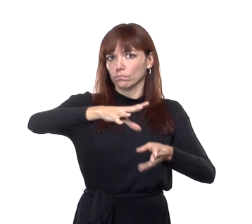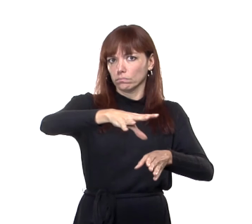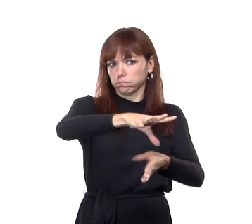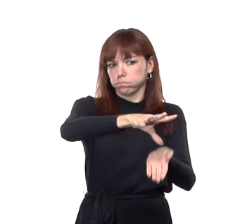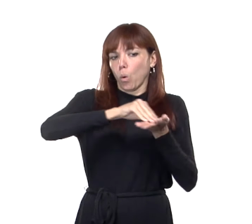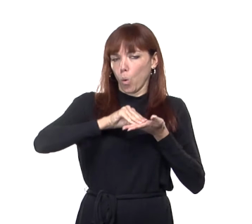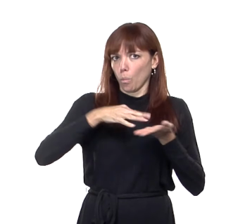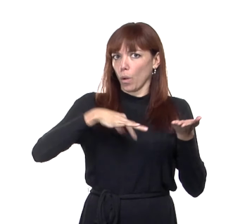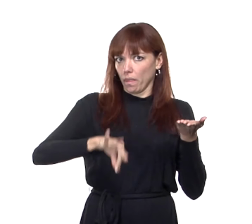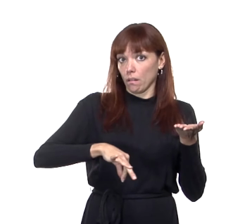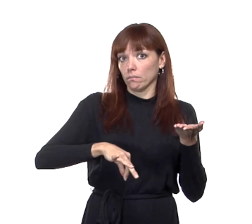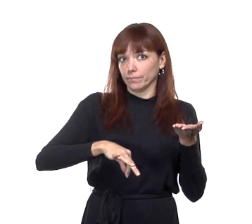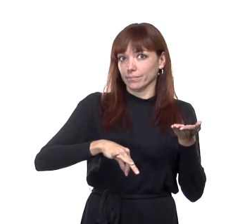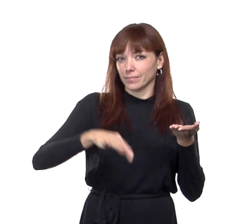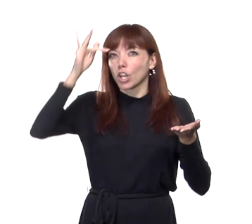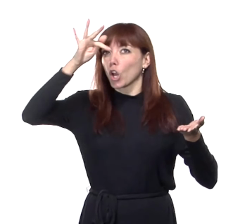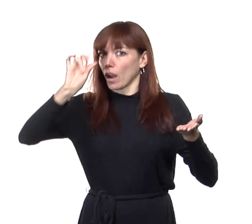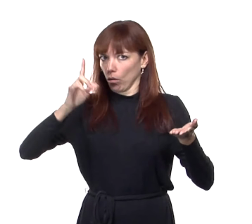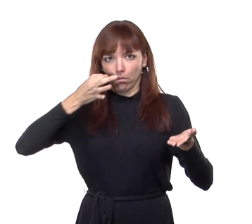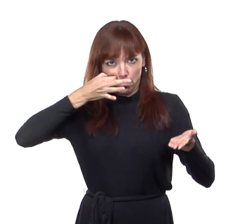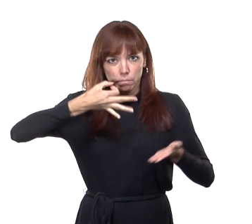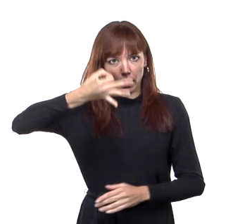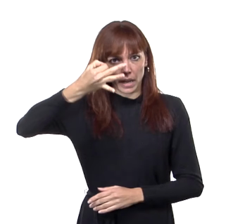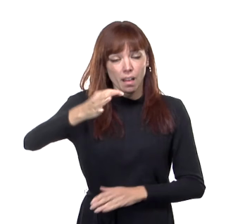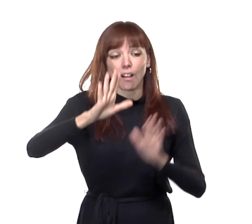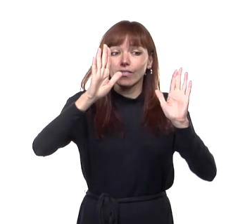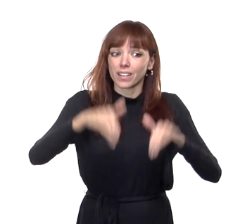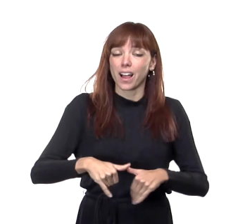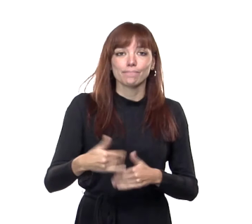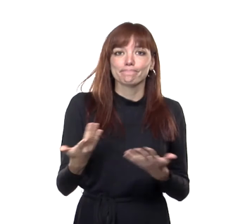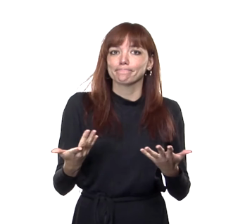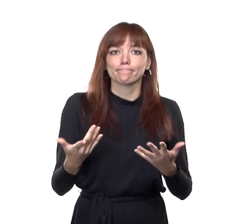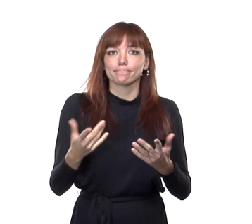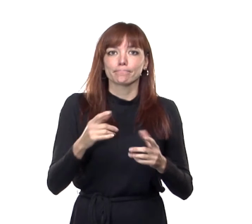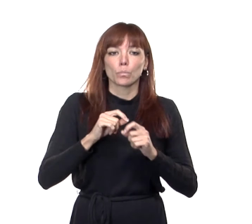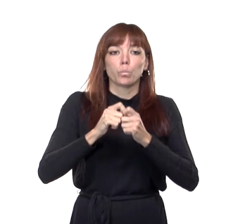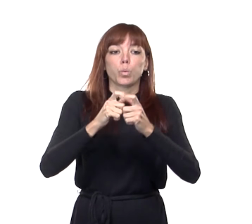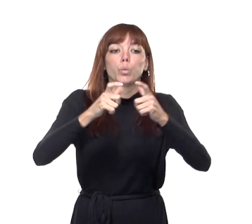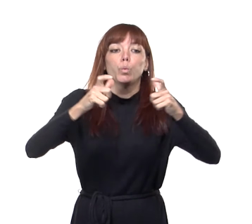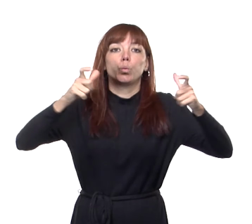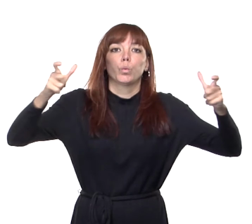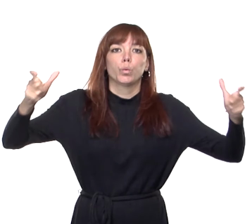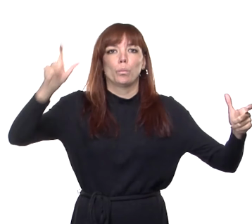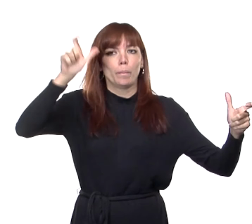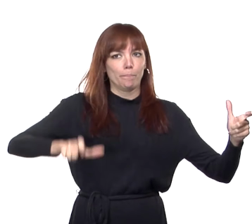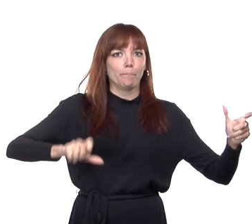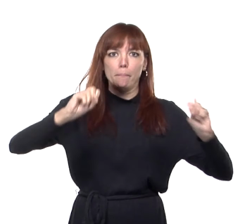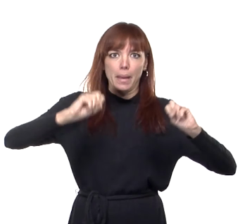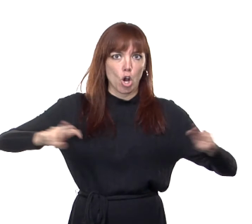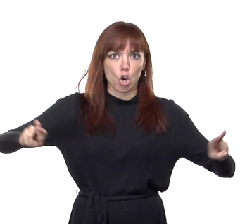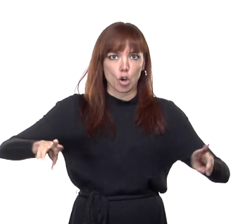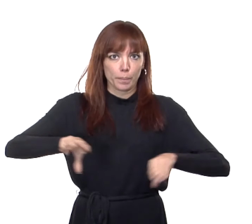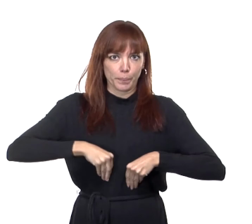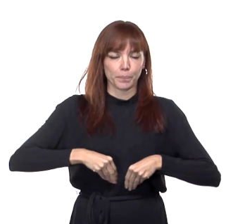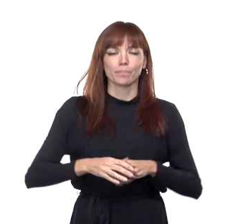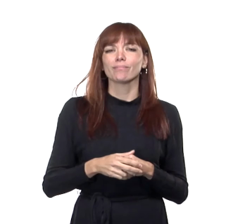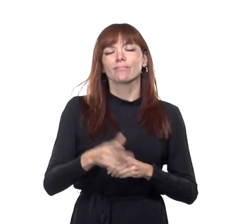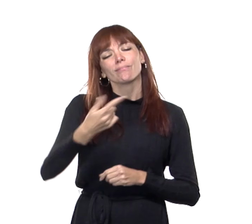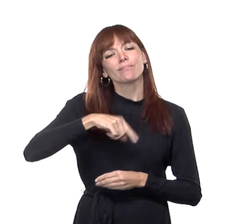hipotético esos datos terminan en las peores manos posibles con lo cual lo que estamos haciendo es una locura